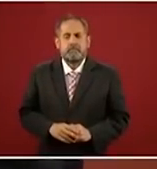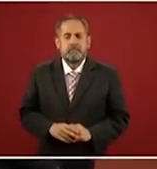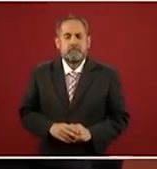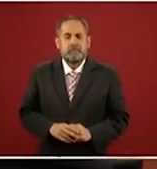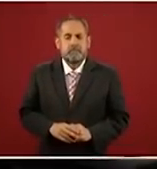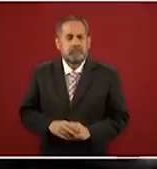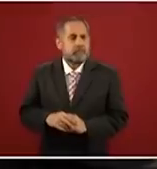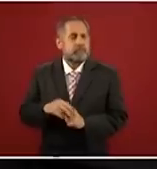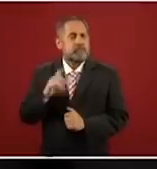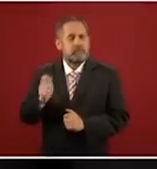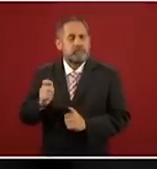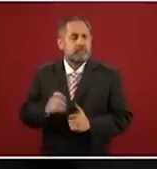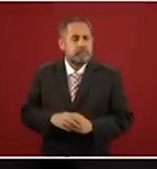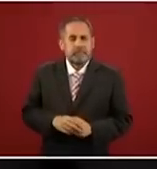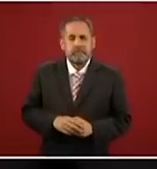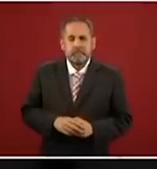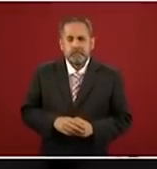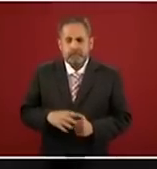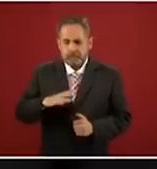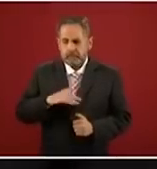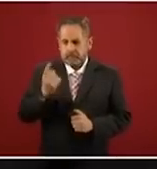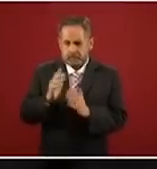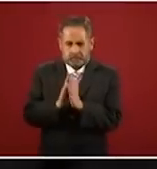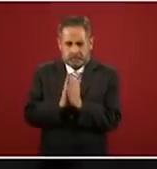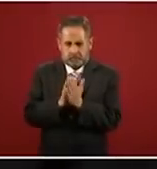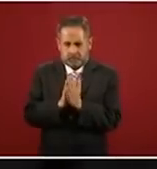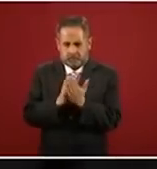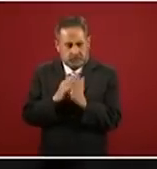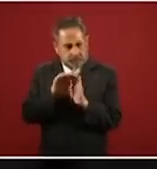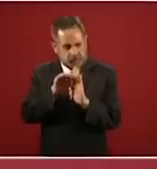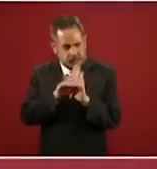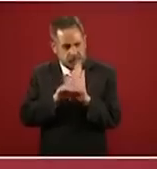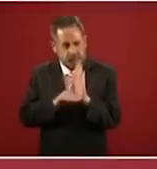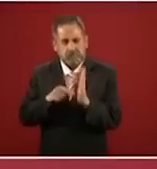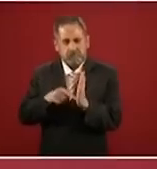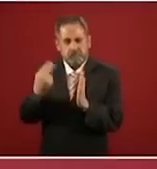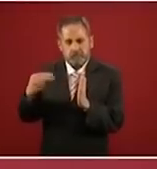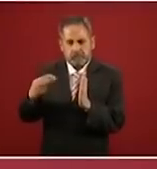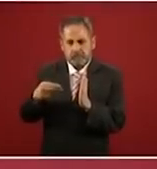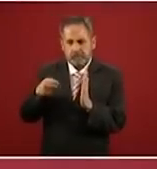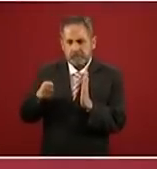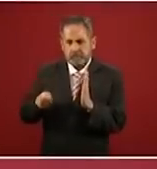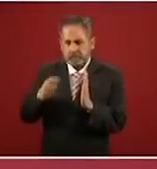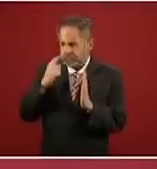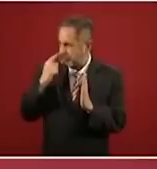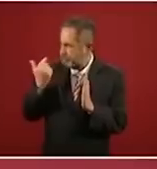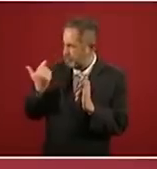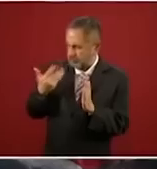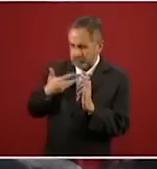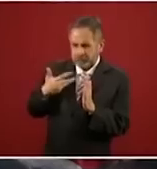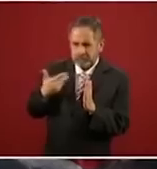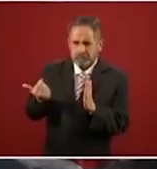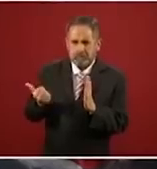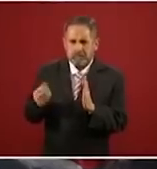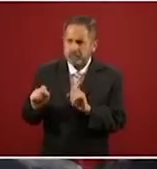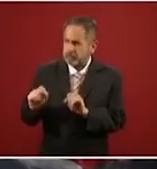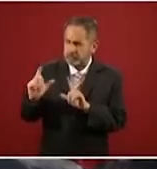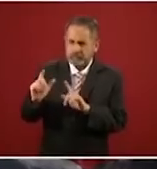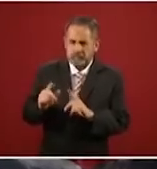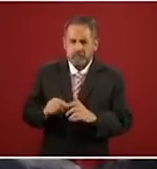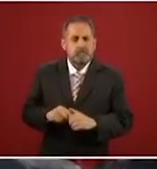e incluso hay un libro que así se llama a ver si este